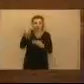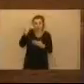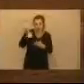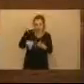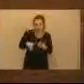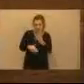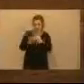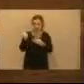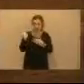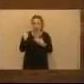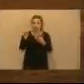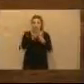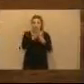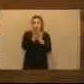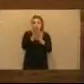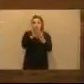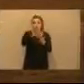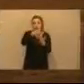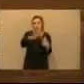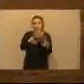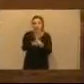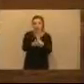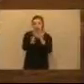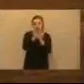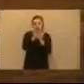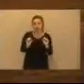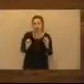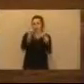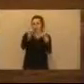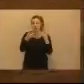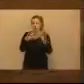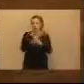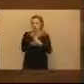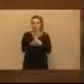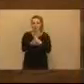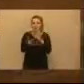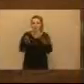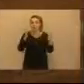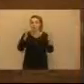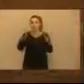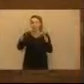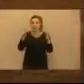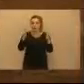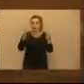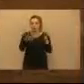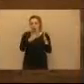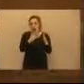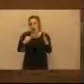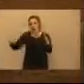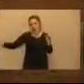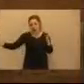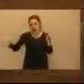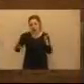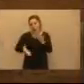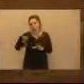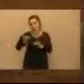son estudios oficiales, pero como todos sabemos, tienen una implicación temporal mucho más larga que otros. Y tras 10 años no se puede